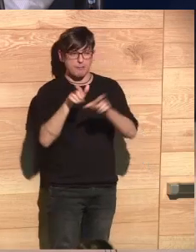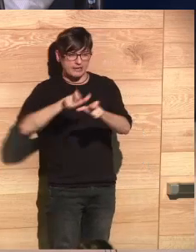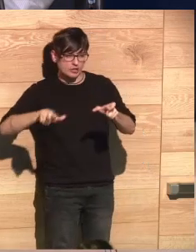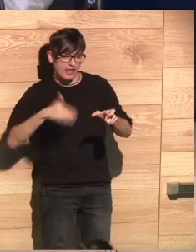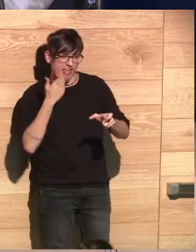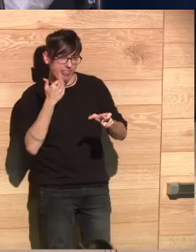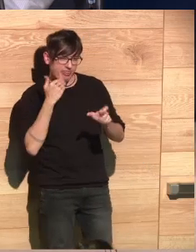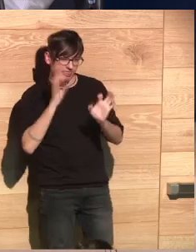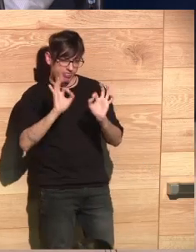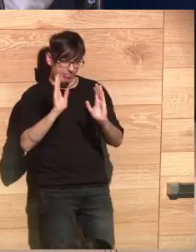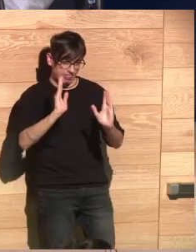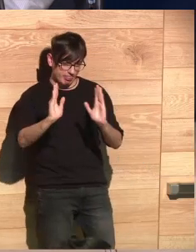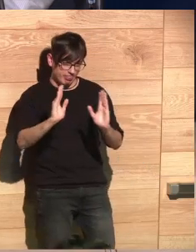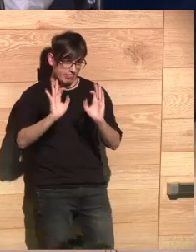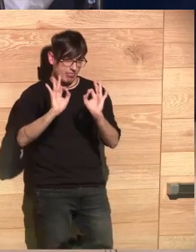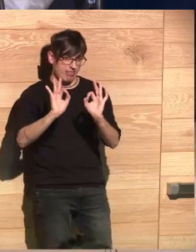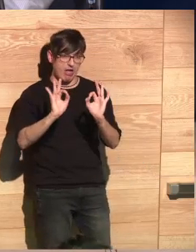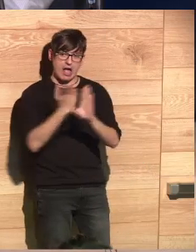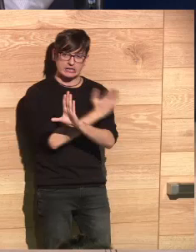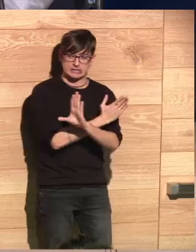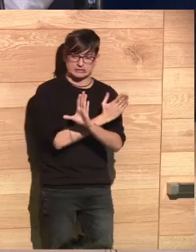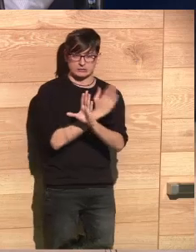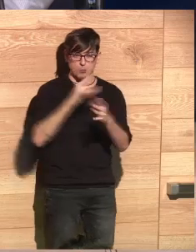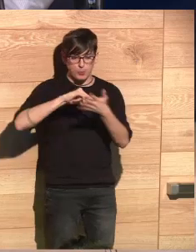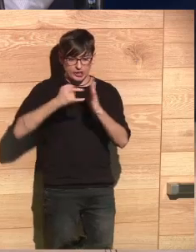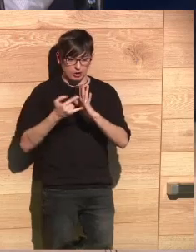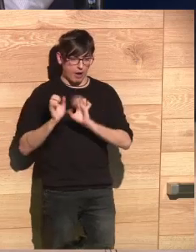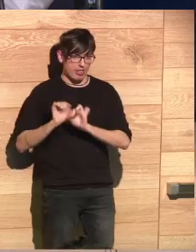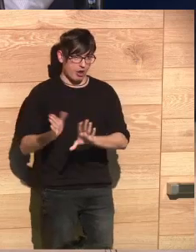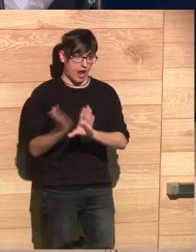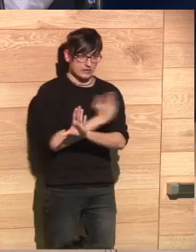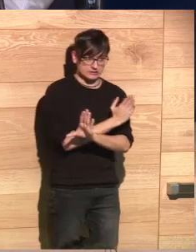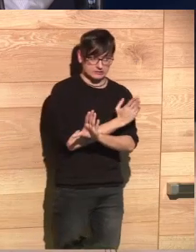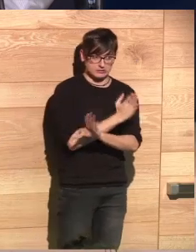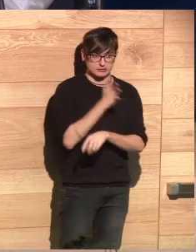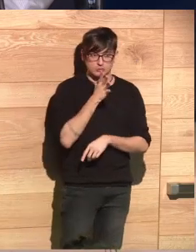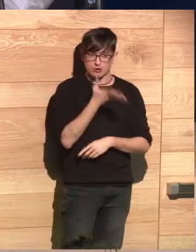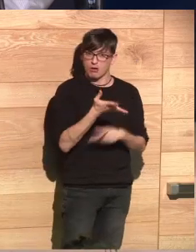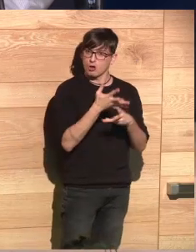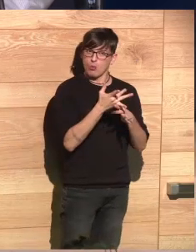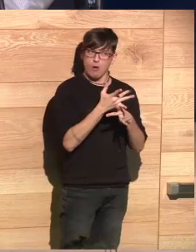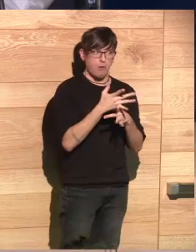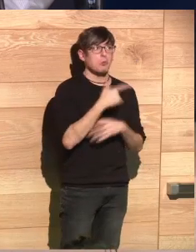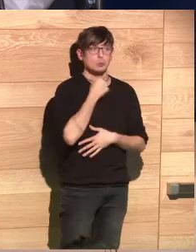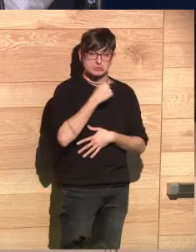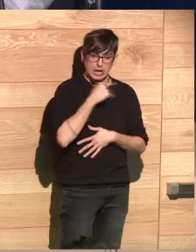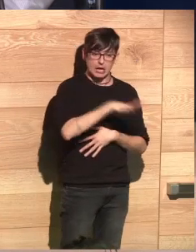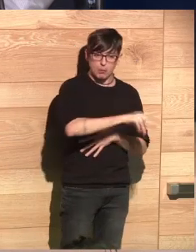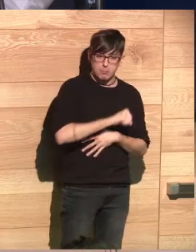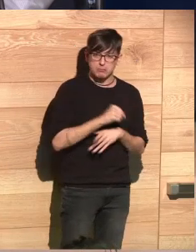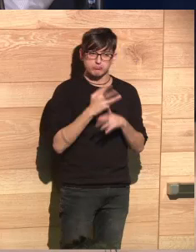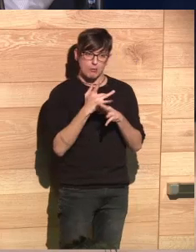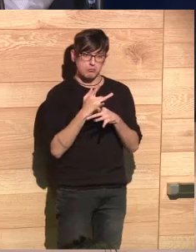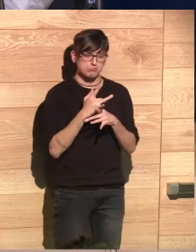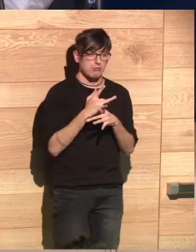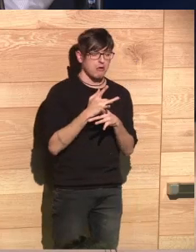determinada edad, ¿no? Antes de abandonar un proyecto que les gustaba, porque se han comprado el juego y han empezado a jugarlo y han estado X horas haciéndolo,